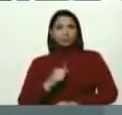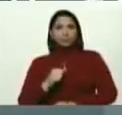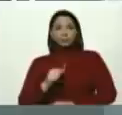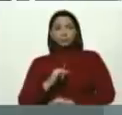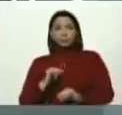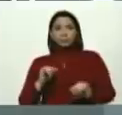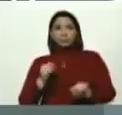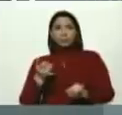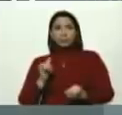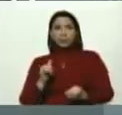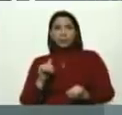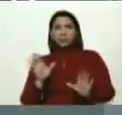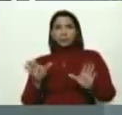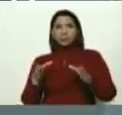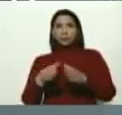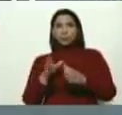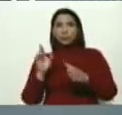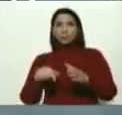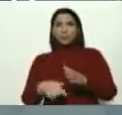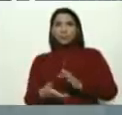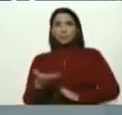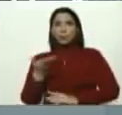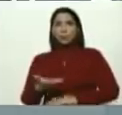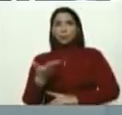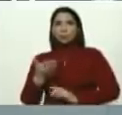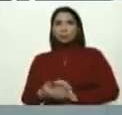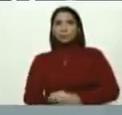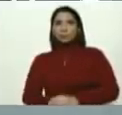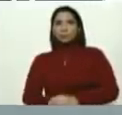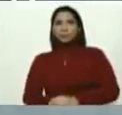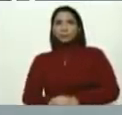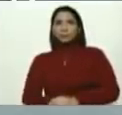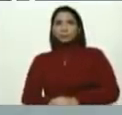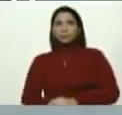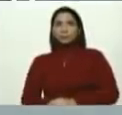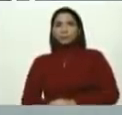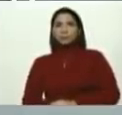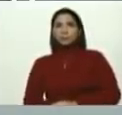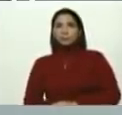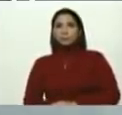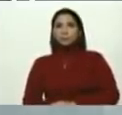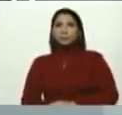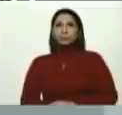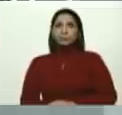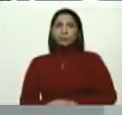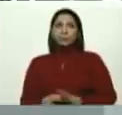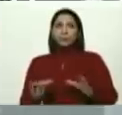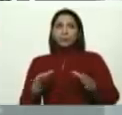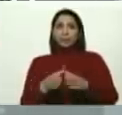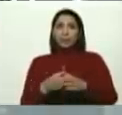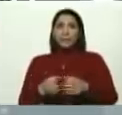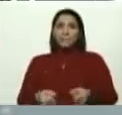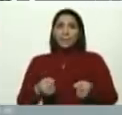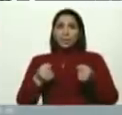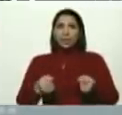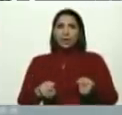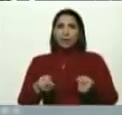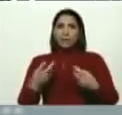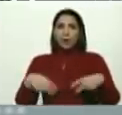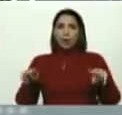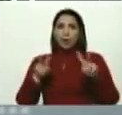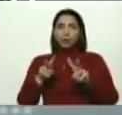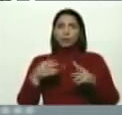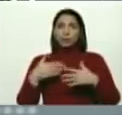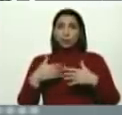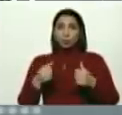sector también que es un sector muy limitado, que es el sector de mercados de valores y seguros, que es también